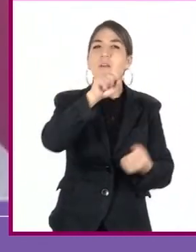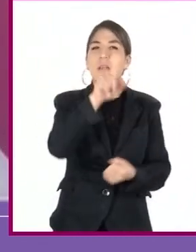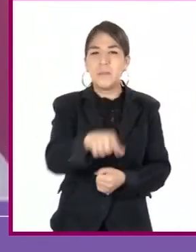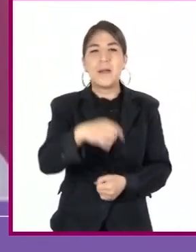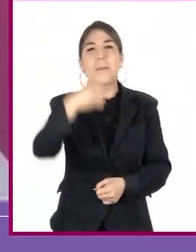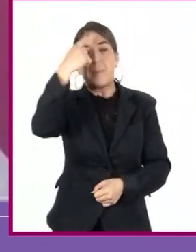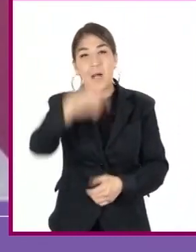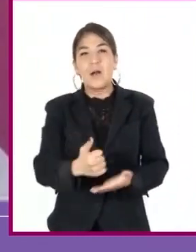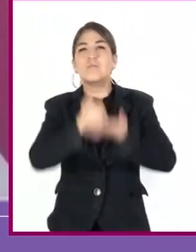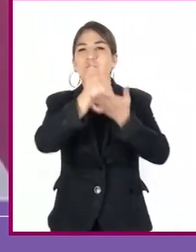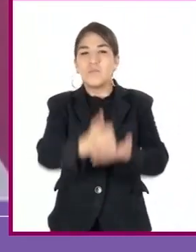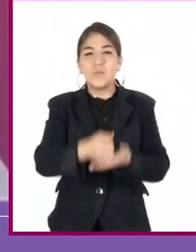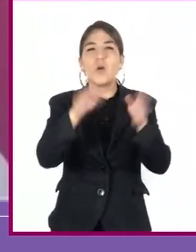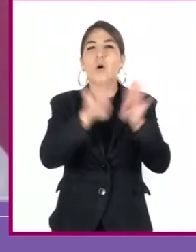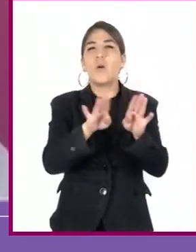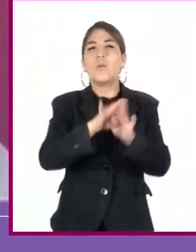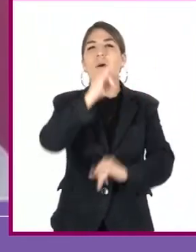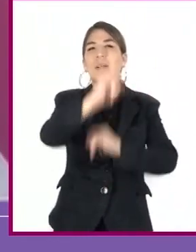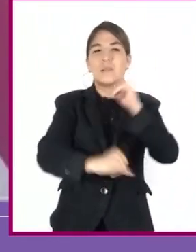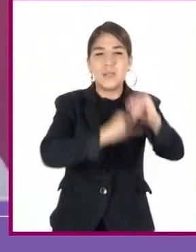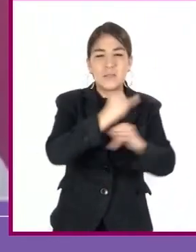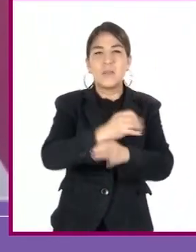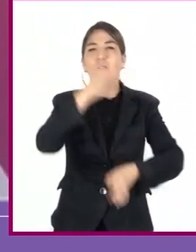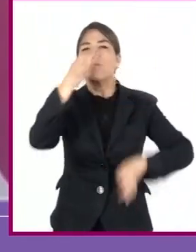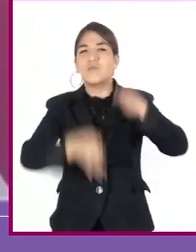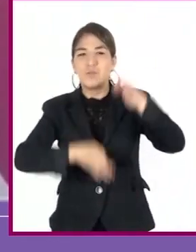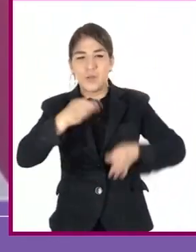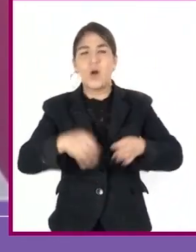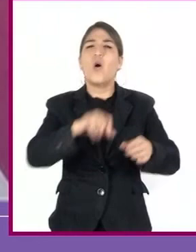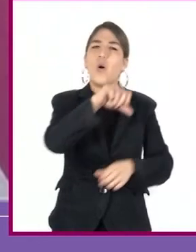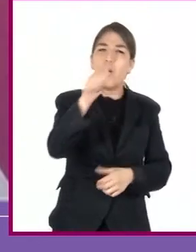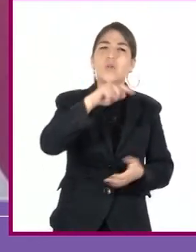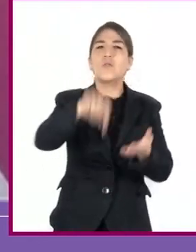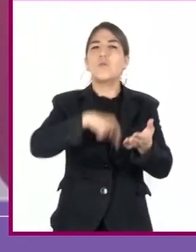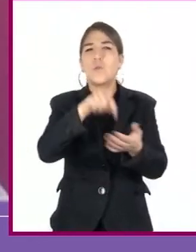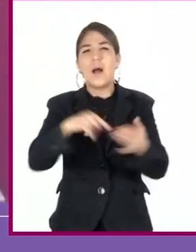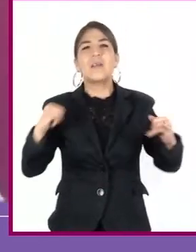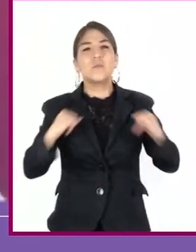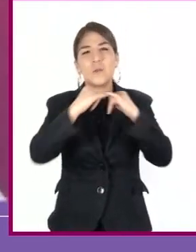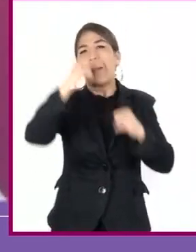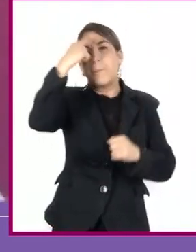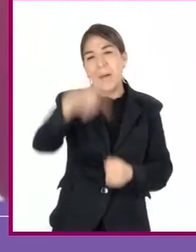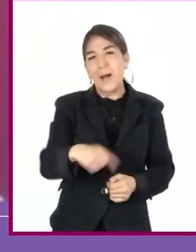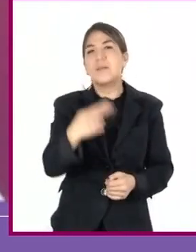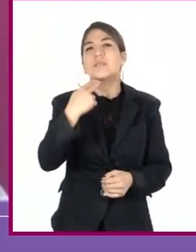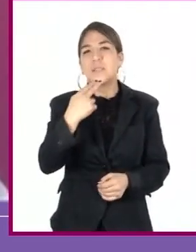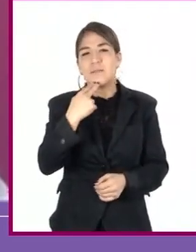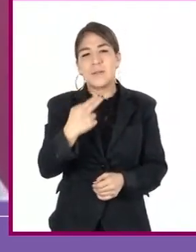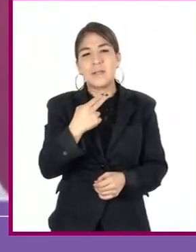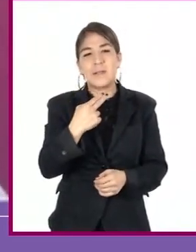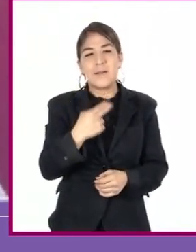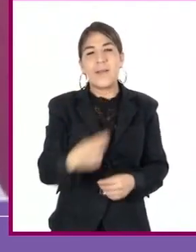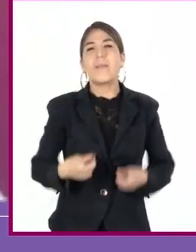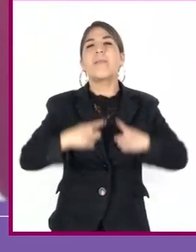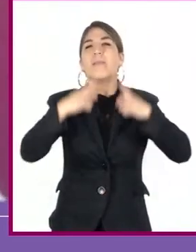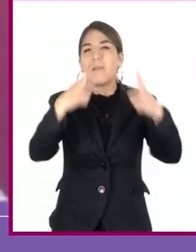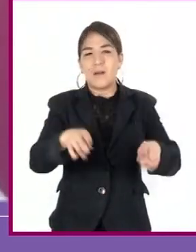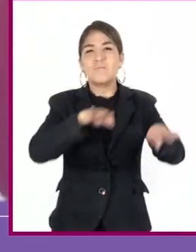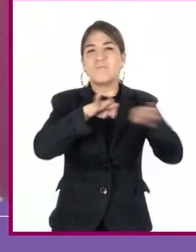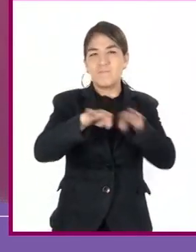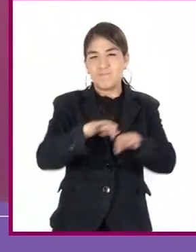prevé mecanismos internacionales, tribunales y otras instituciones que sirven para garantizarlos